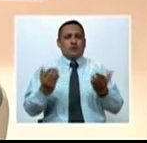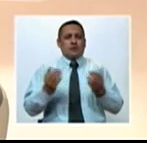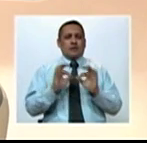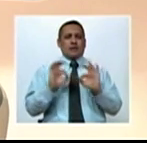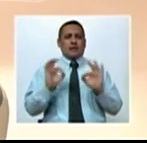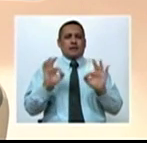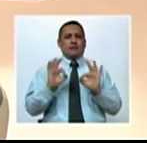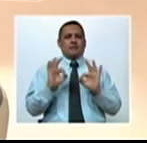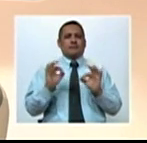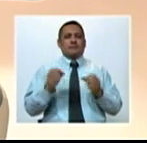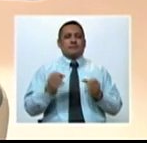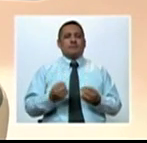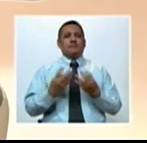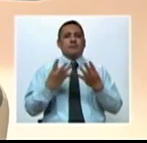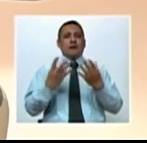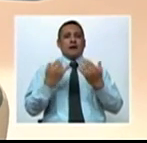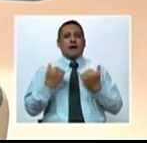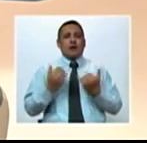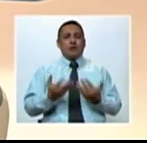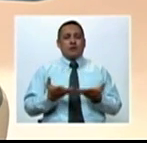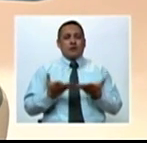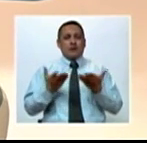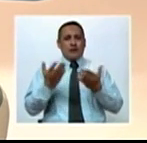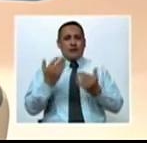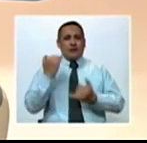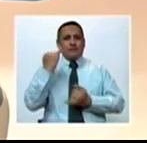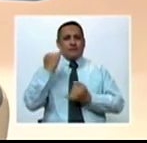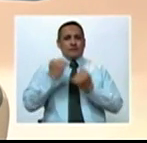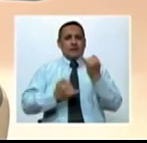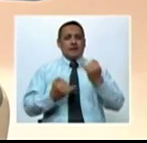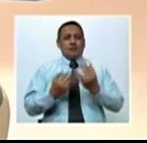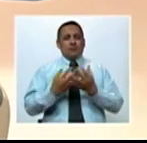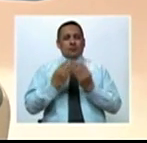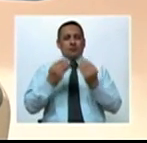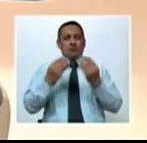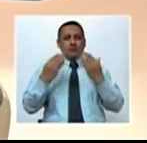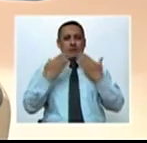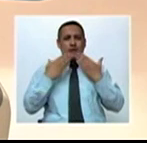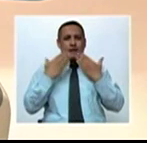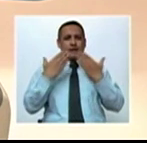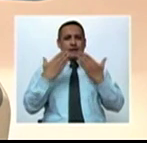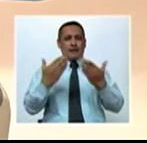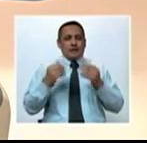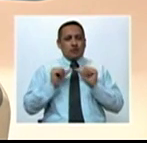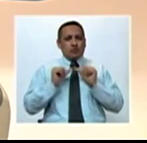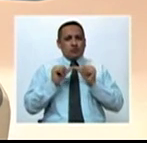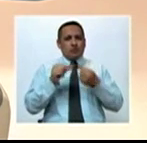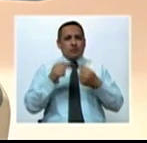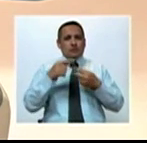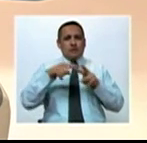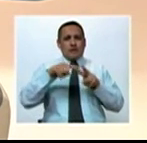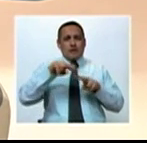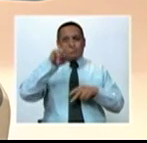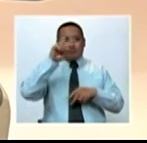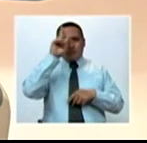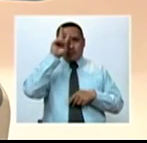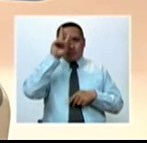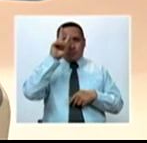productos. Excelente, muy bien. Llegamos al final. Gracias por haber estado con nosotros. Continúa